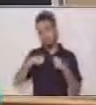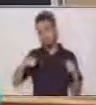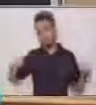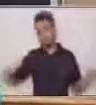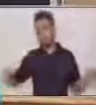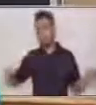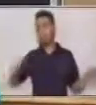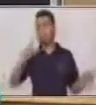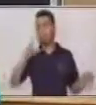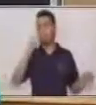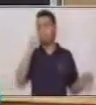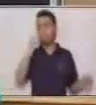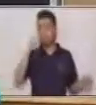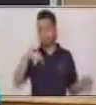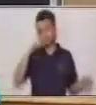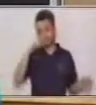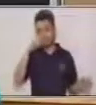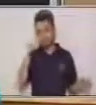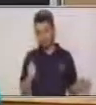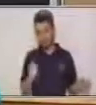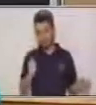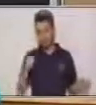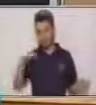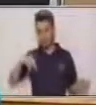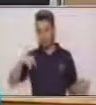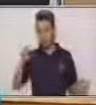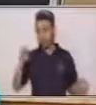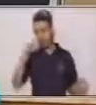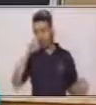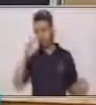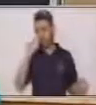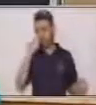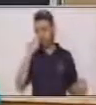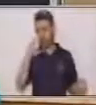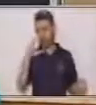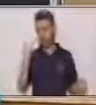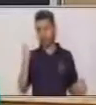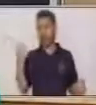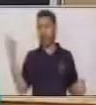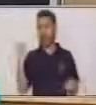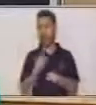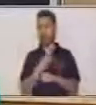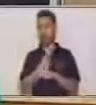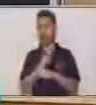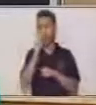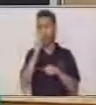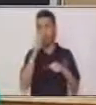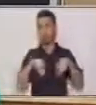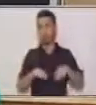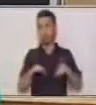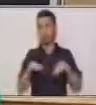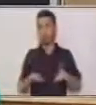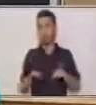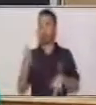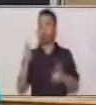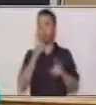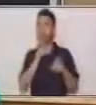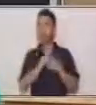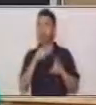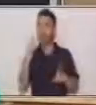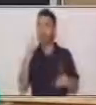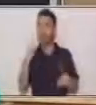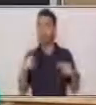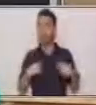cinta métrica, la cual la utilizan los sastres o incluso la podemos tener en casa, las modistas también los